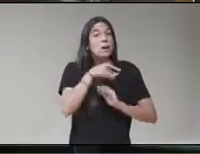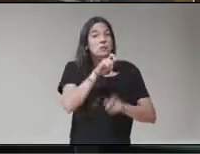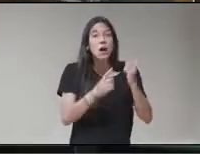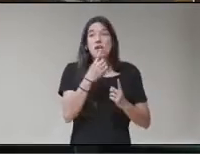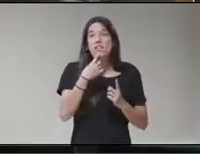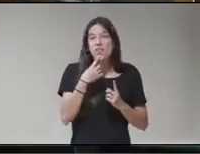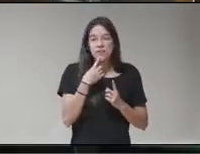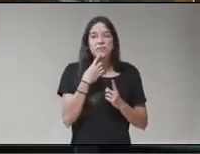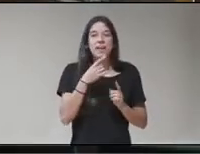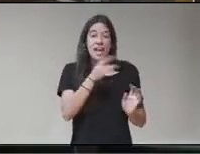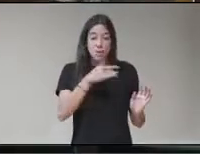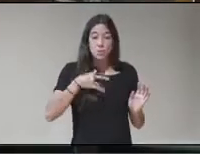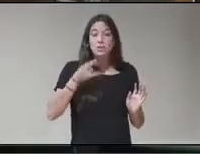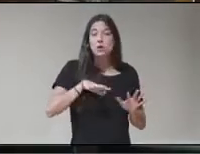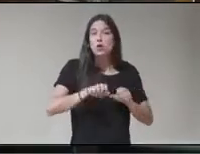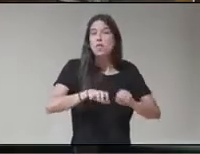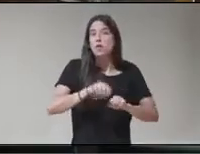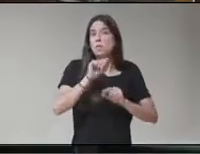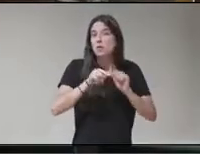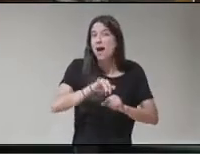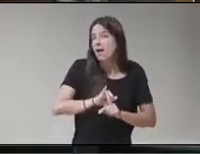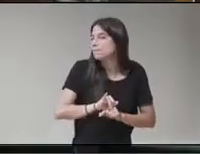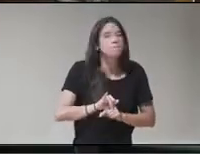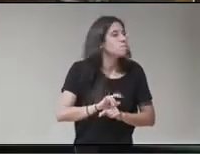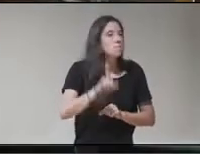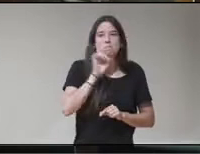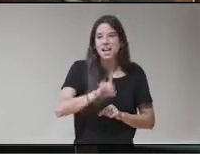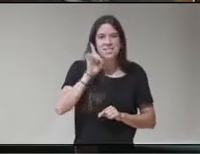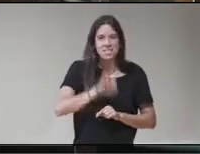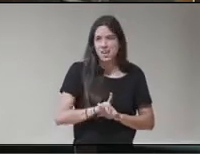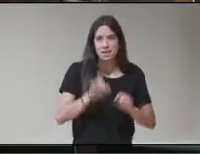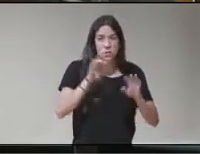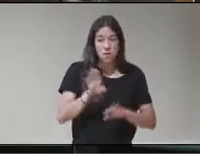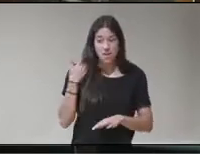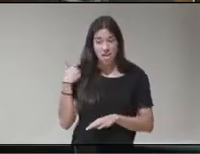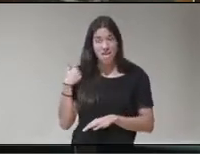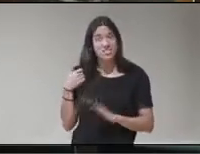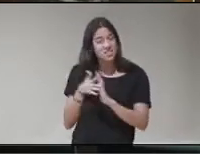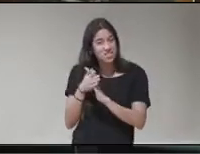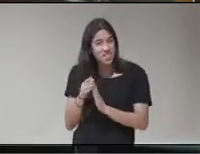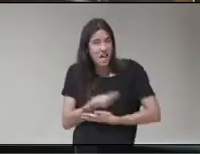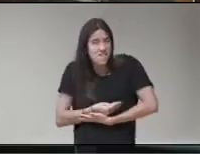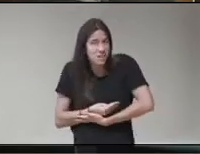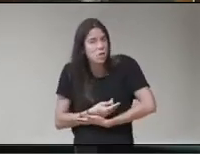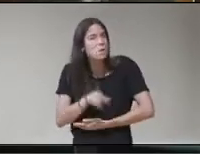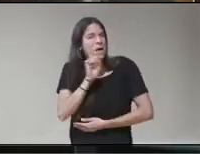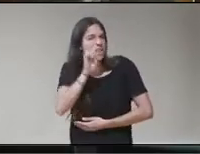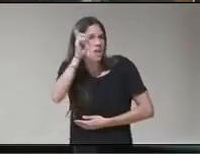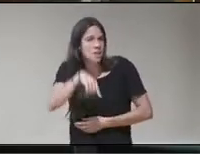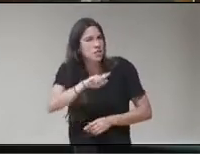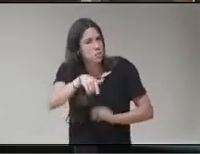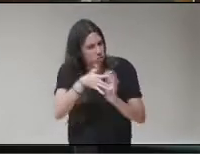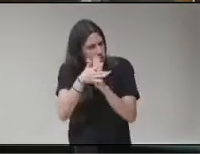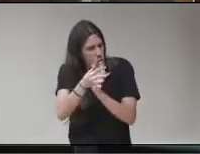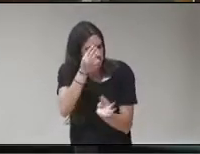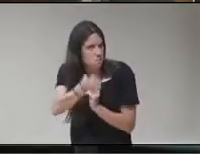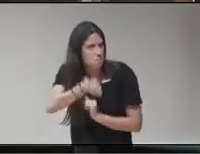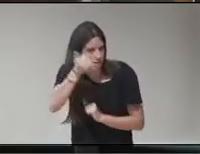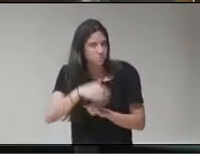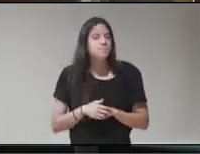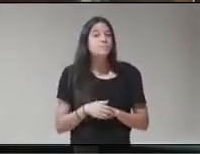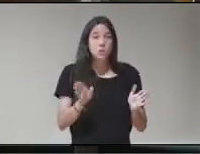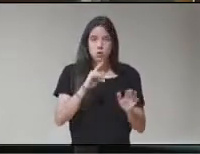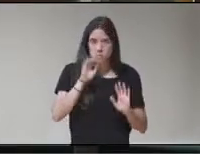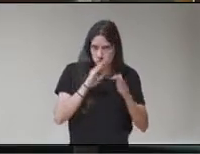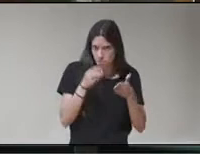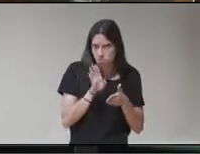microbiana en el pulmón. Mentira, tan mentira como lo otro que habíamos visto de los fetos. No voy a entrar en más detalle. A lo que iba. Aparato